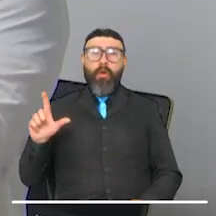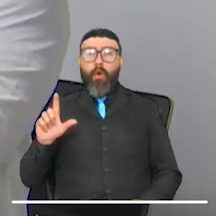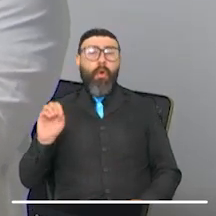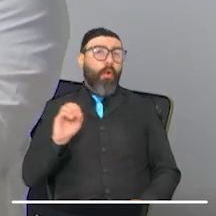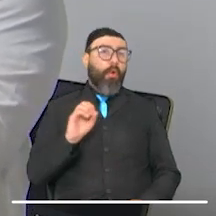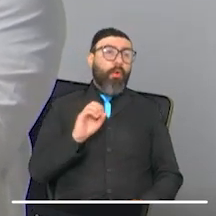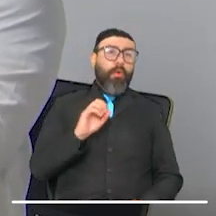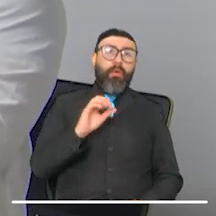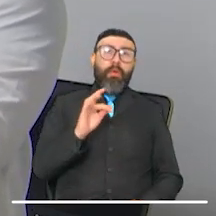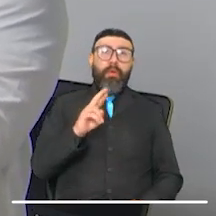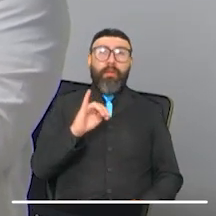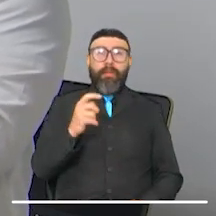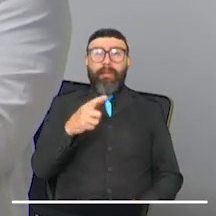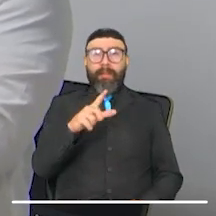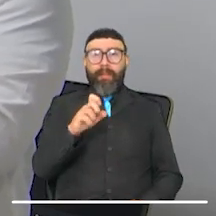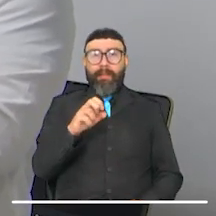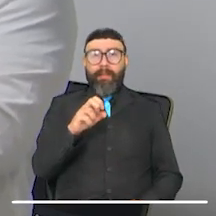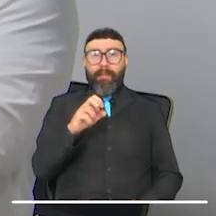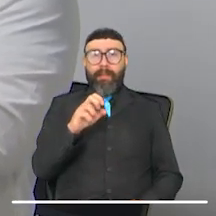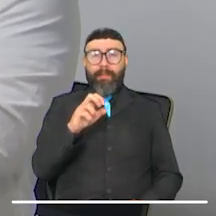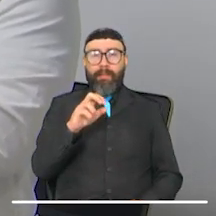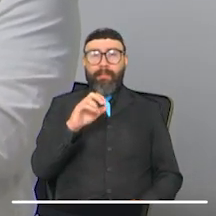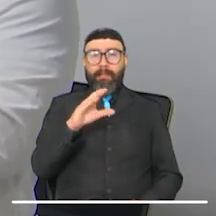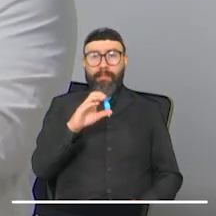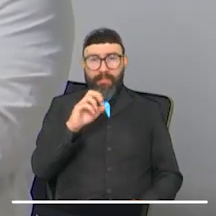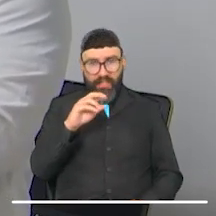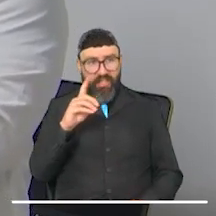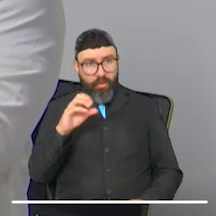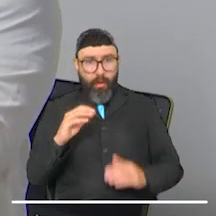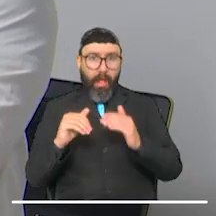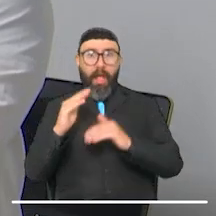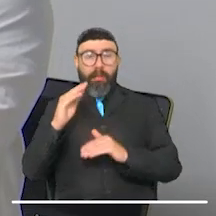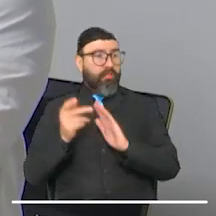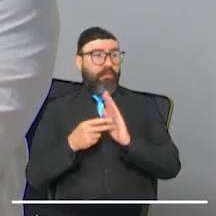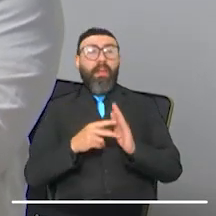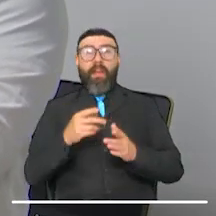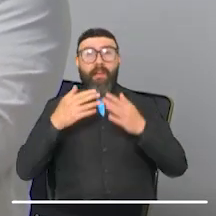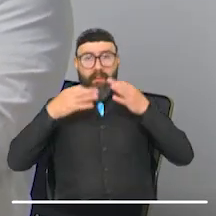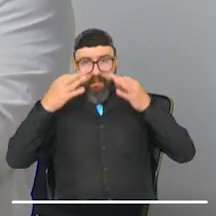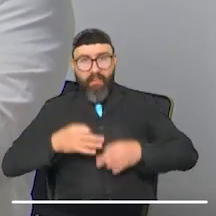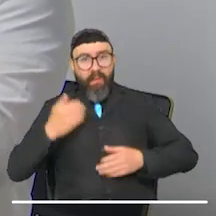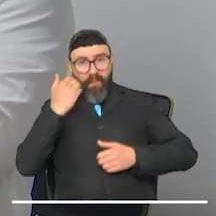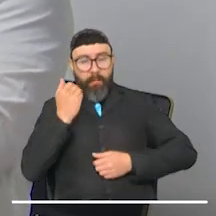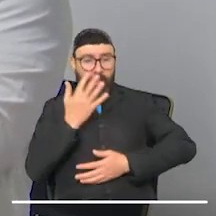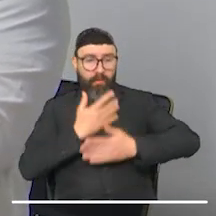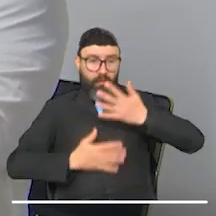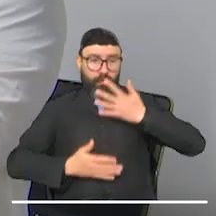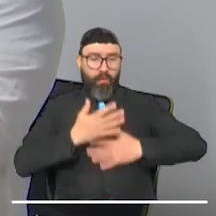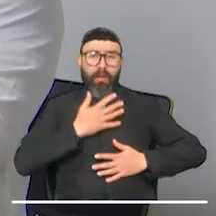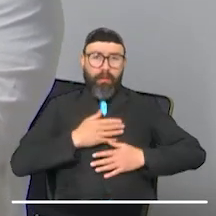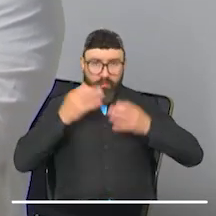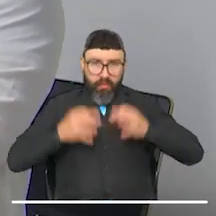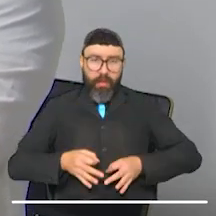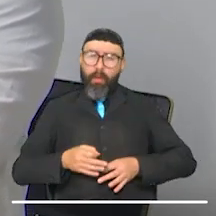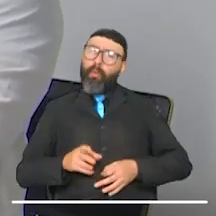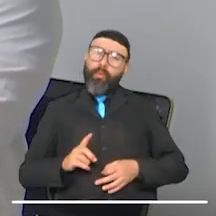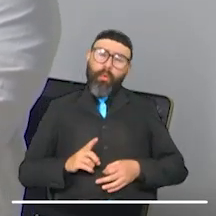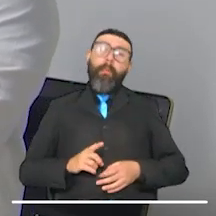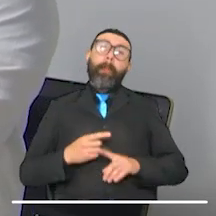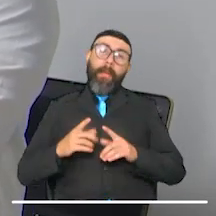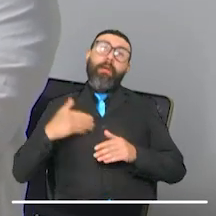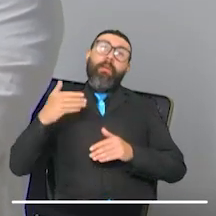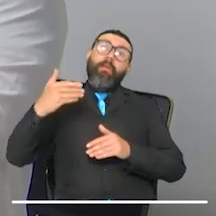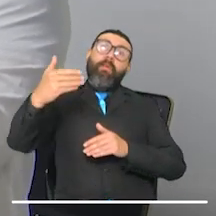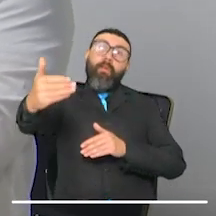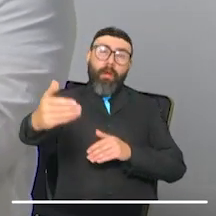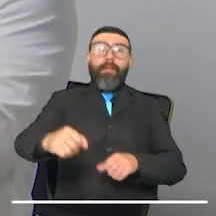arteriopatía una enfermedad arterial pero sí hay que prestar atención a mediano y a largo plazo por los problemas que puede generar a nivel sobre